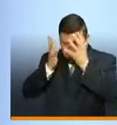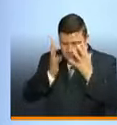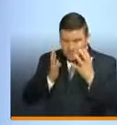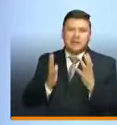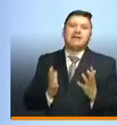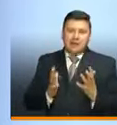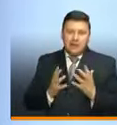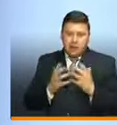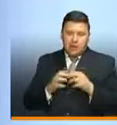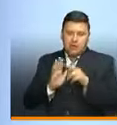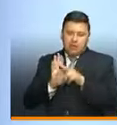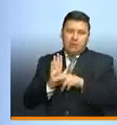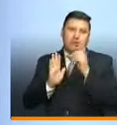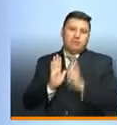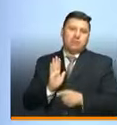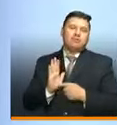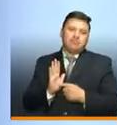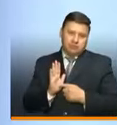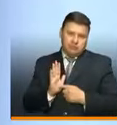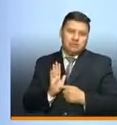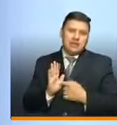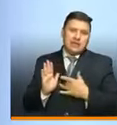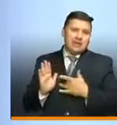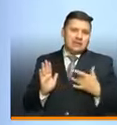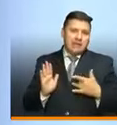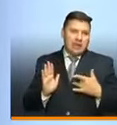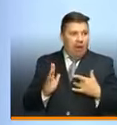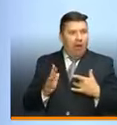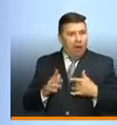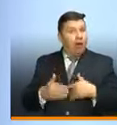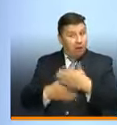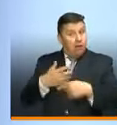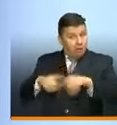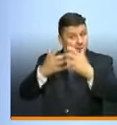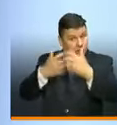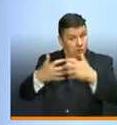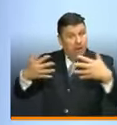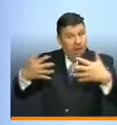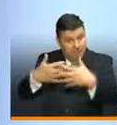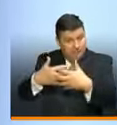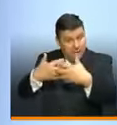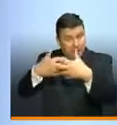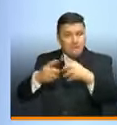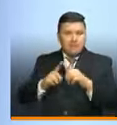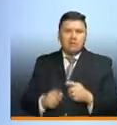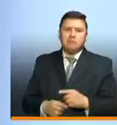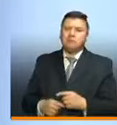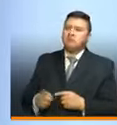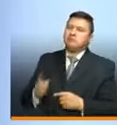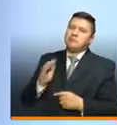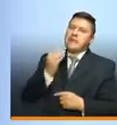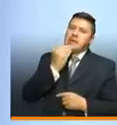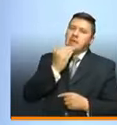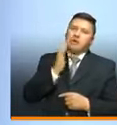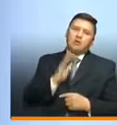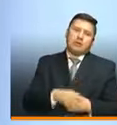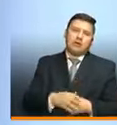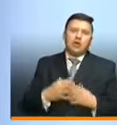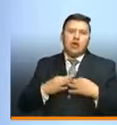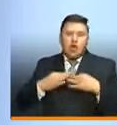de los protocolos de salud o de seguridad adicional para la salud. Me mencionaban, por ejemplo, el caso de